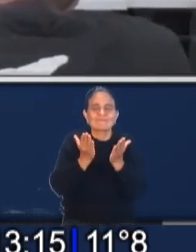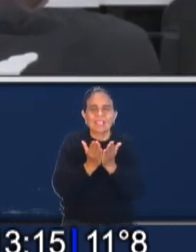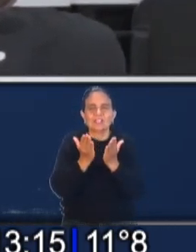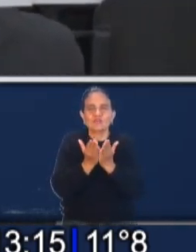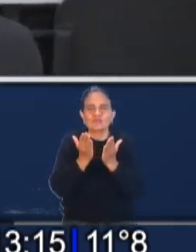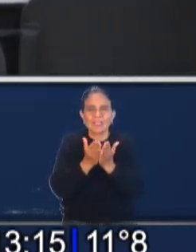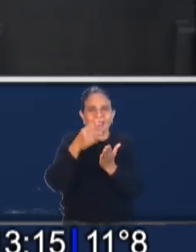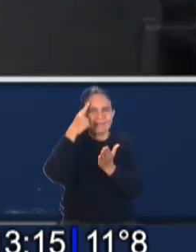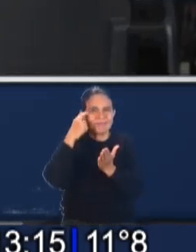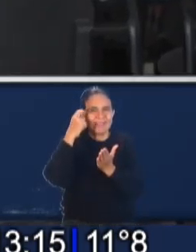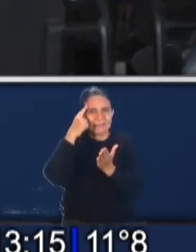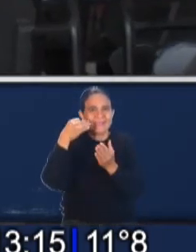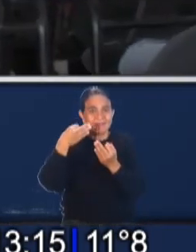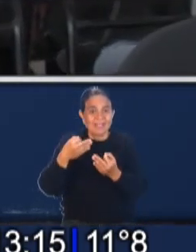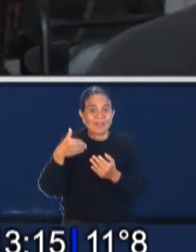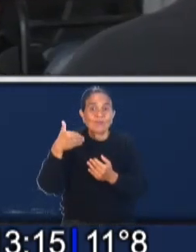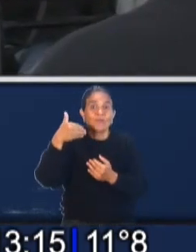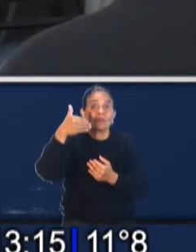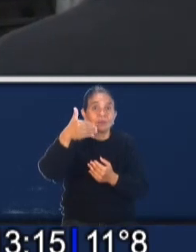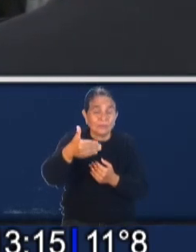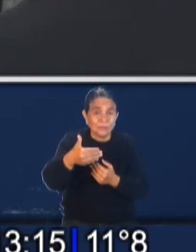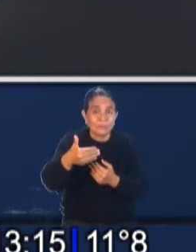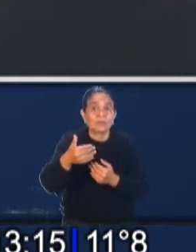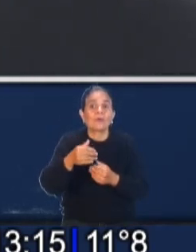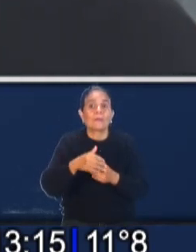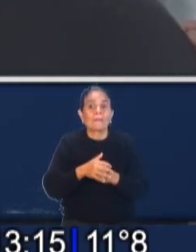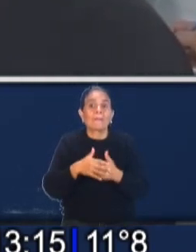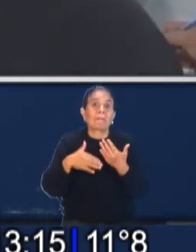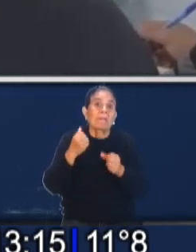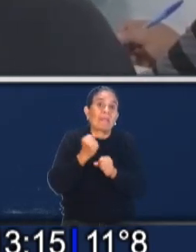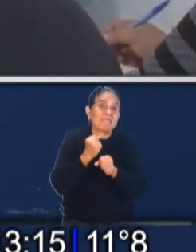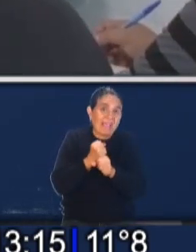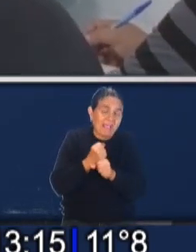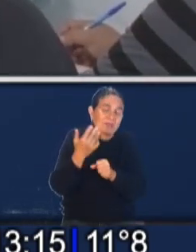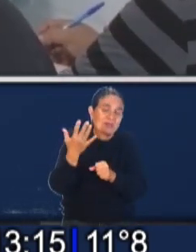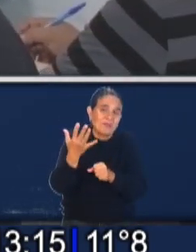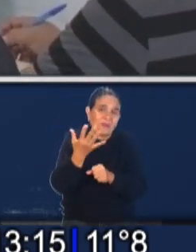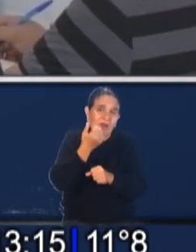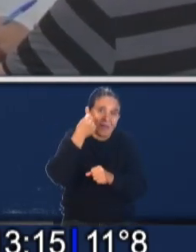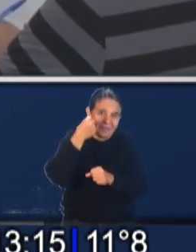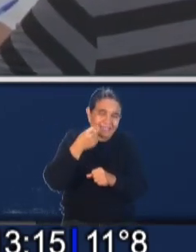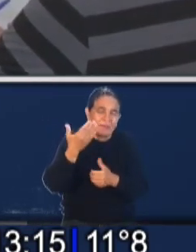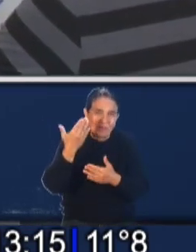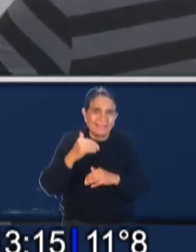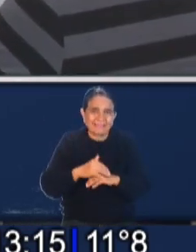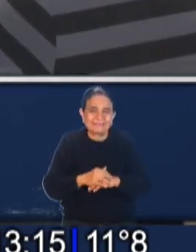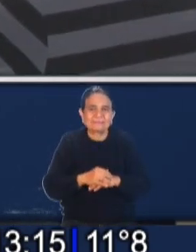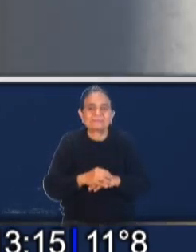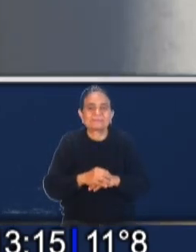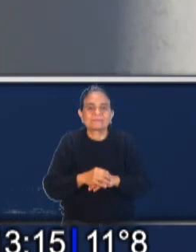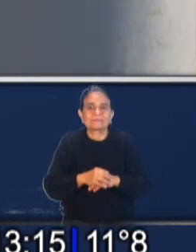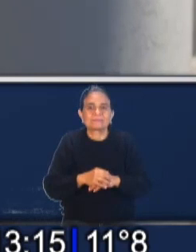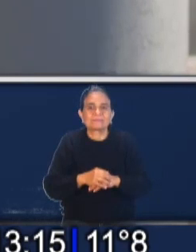esto pueda tener en el futuro las mejores consecuencias. Nosotros lo que vemos es